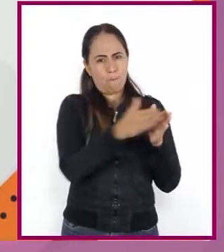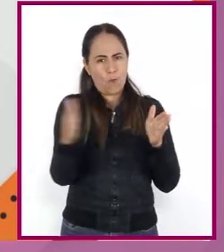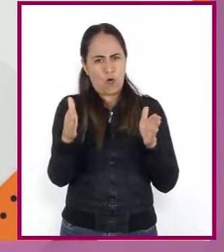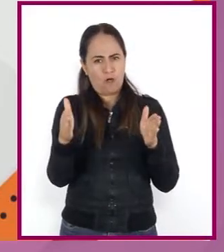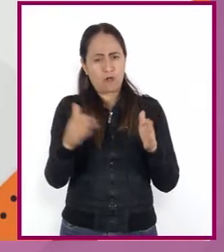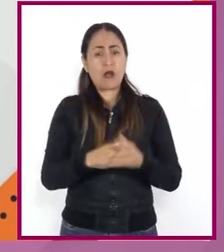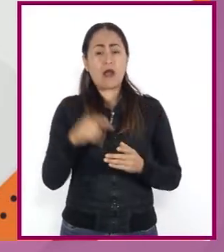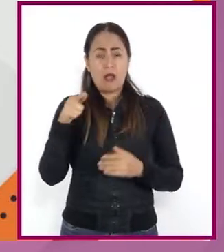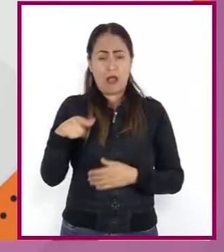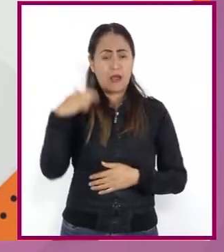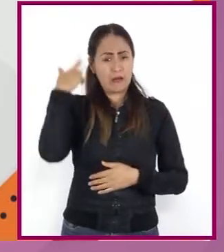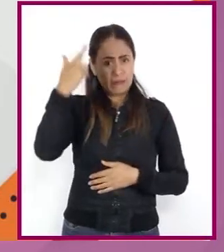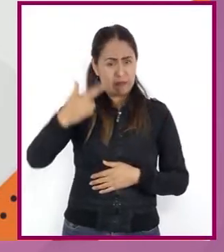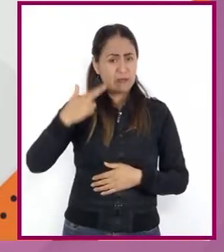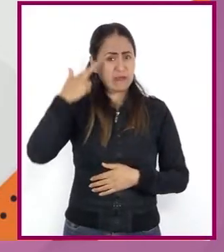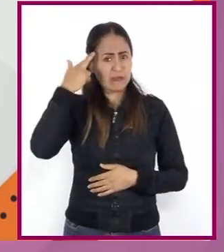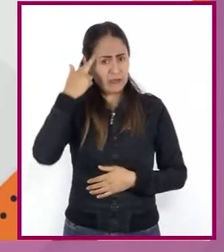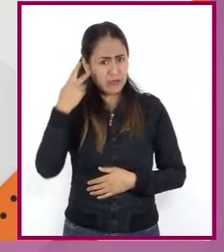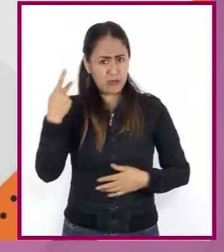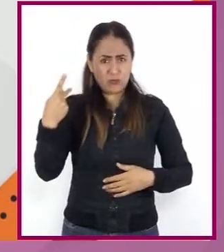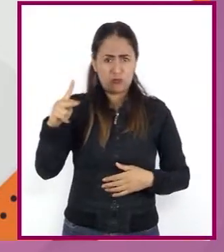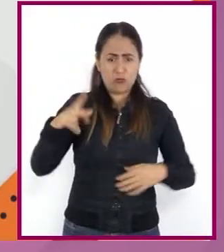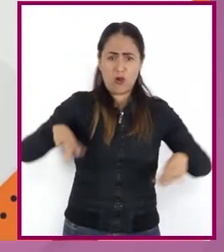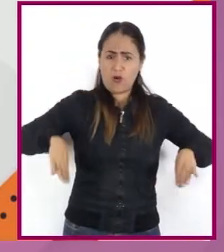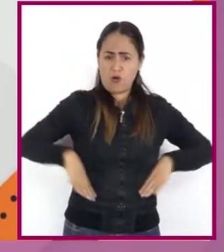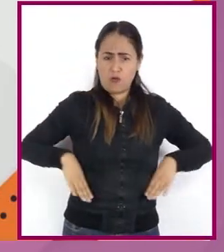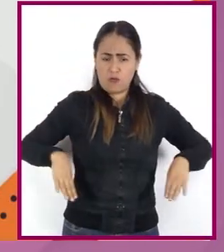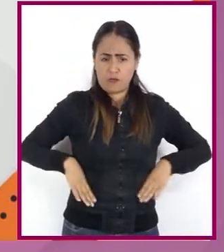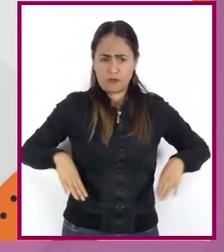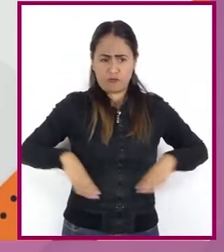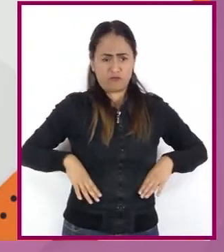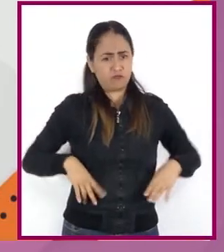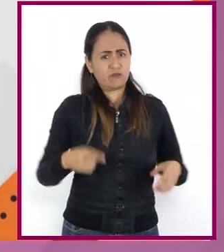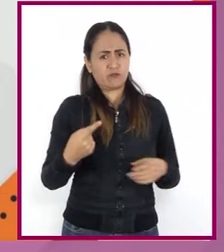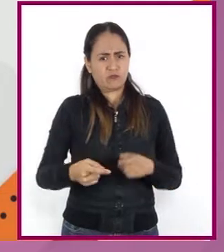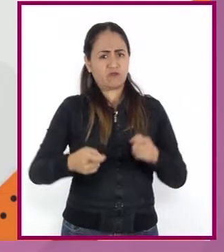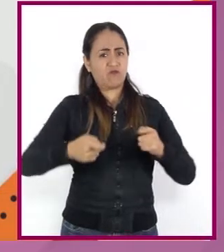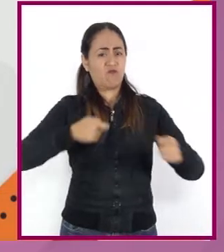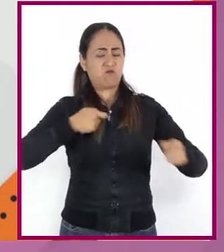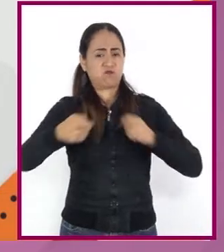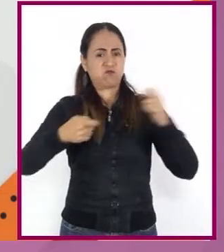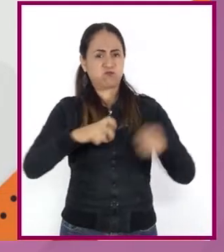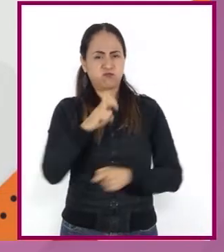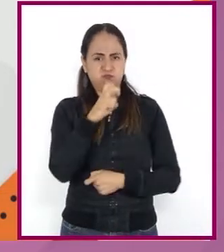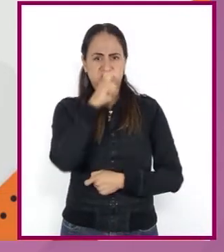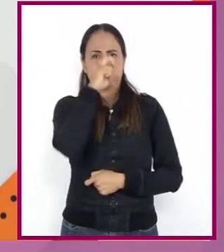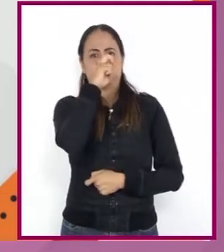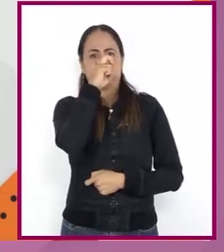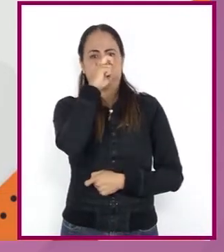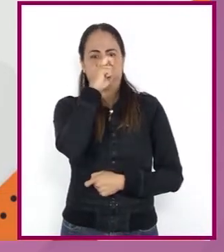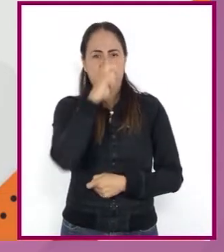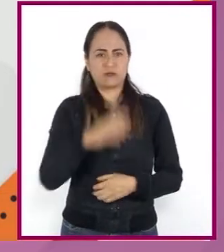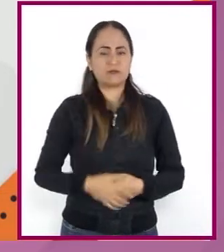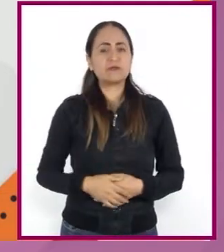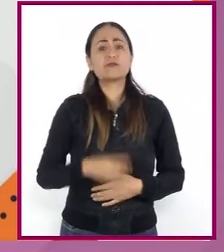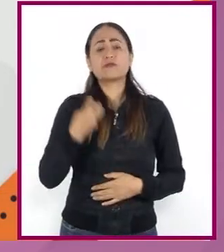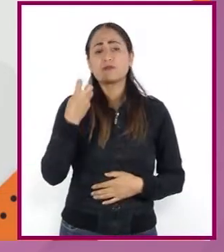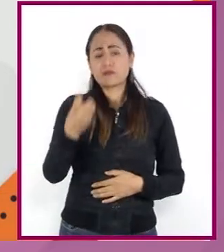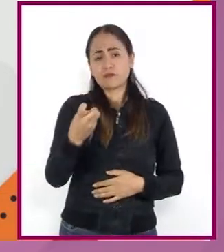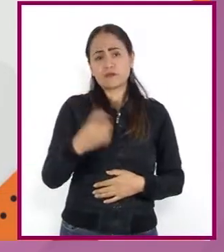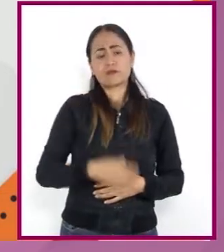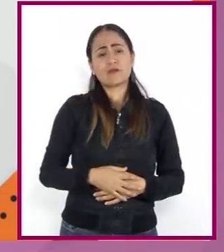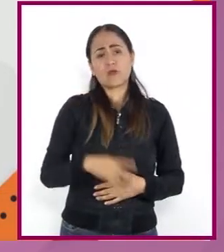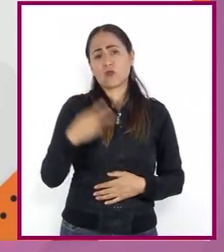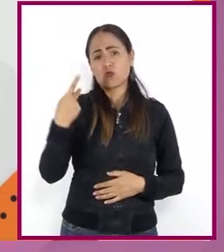las monarquías se caracterizaron por gobernar bajo el despotismo ilustrado justificados en la teoría